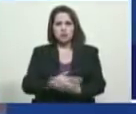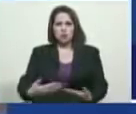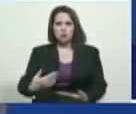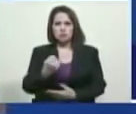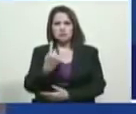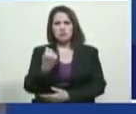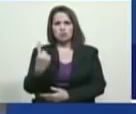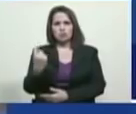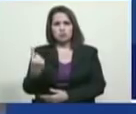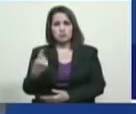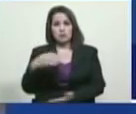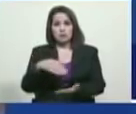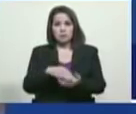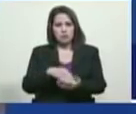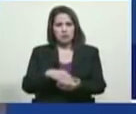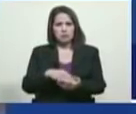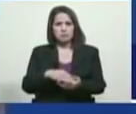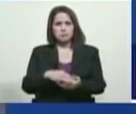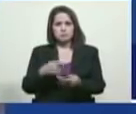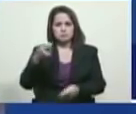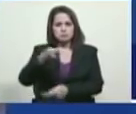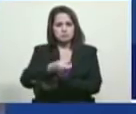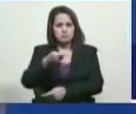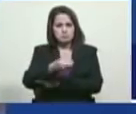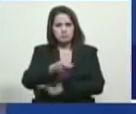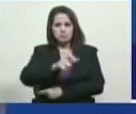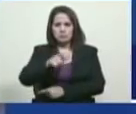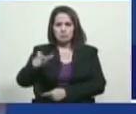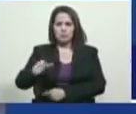1.111.738 vencedores y vencedoras hasta el día de hoy.